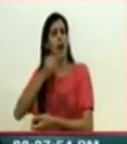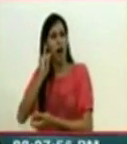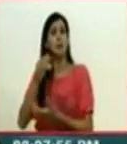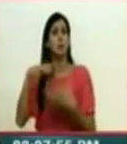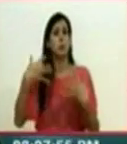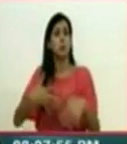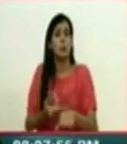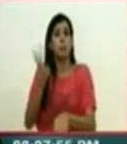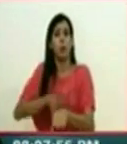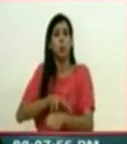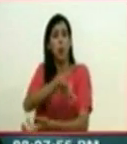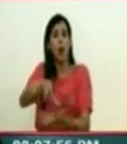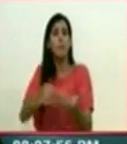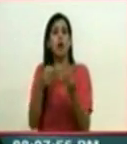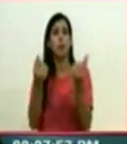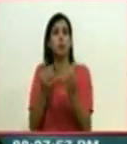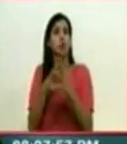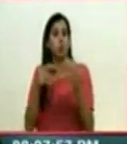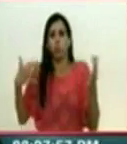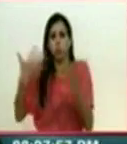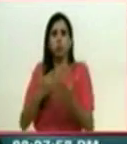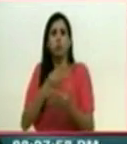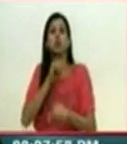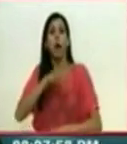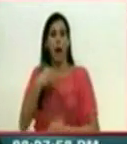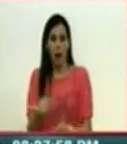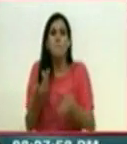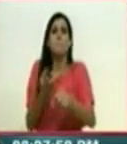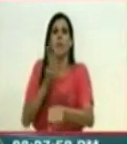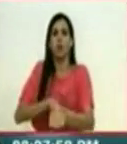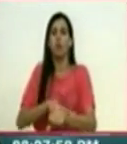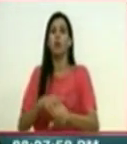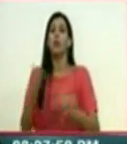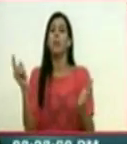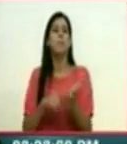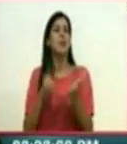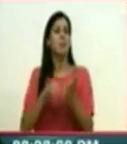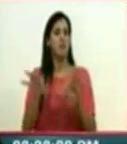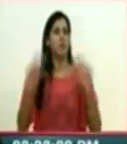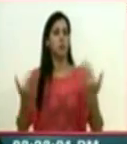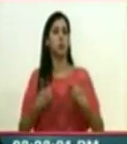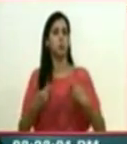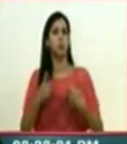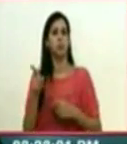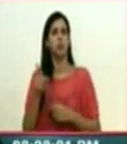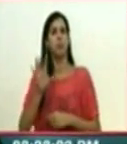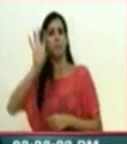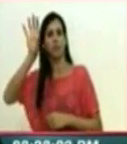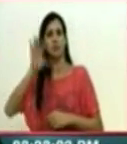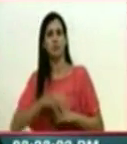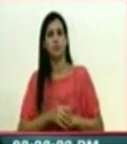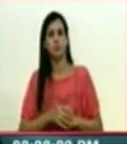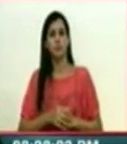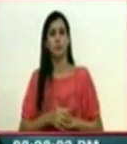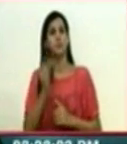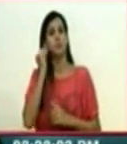las peores crisis económicas en su historia, que afecta a miles de familias de bajos recursos de la nación ibérica.